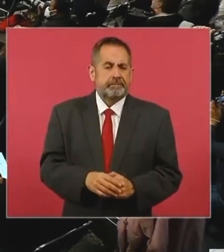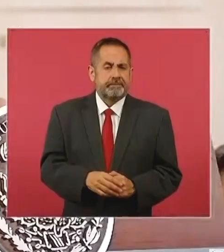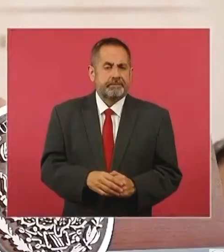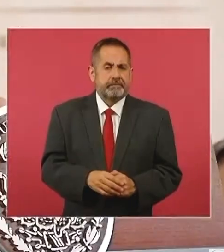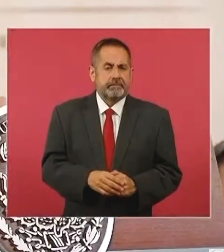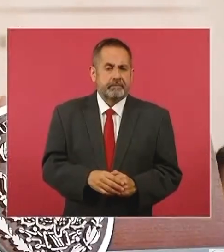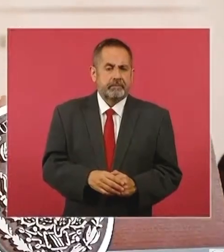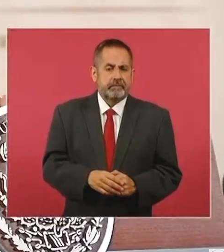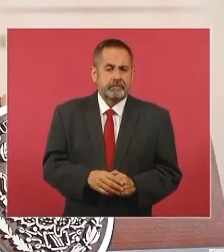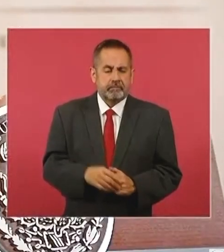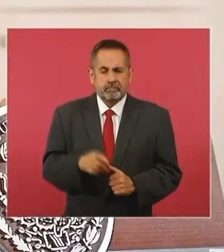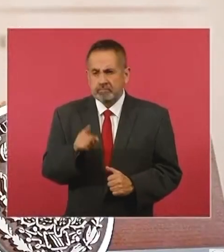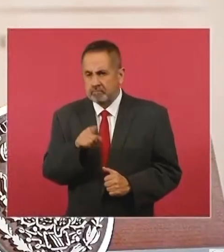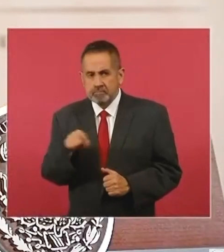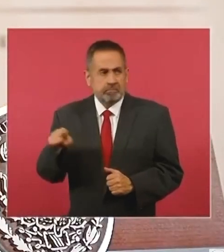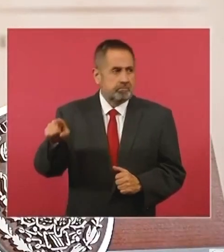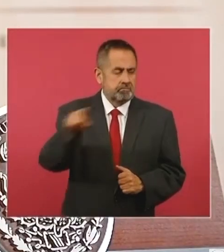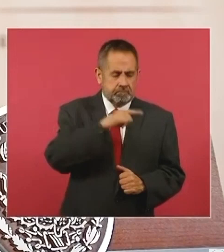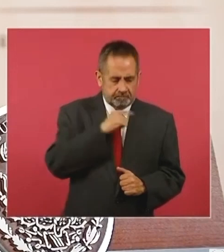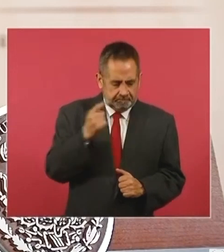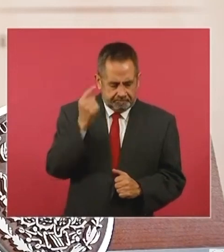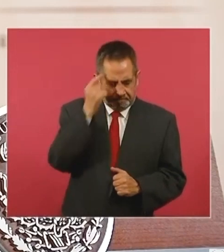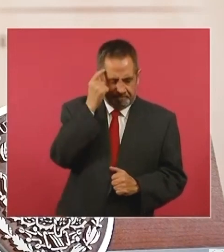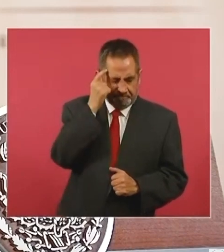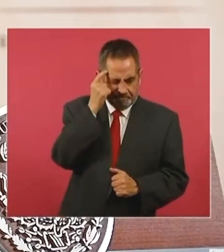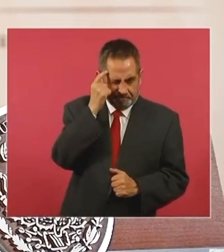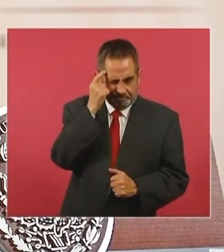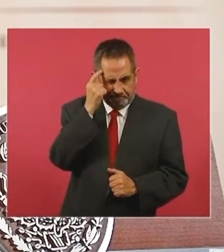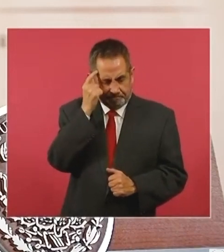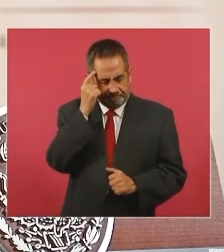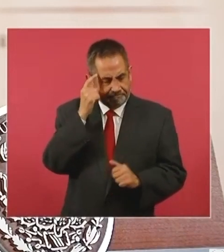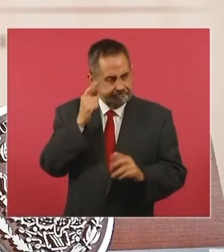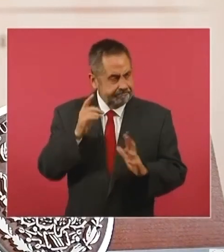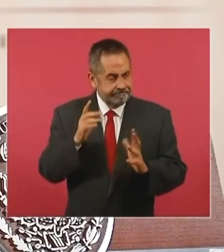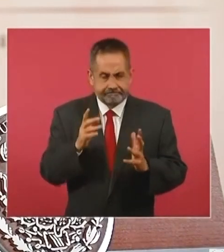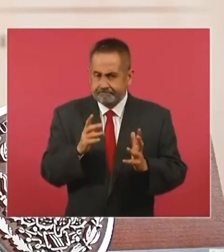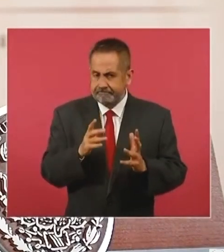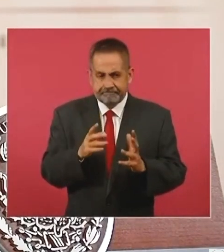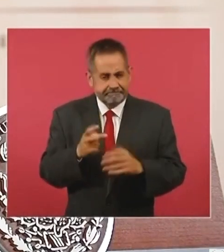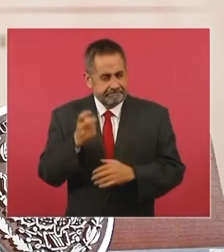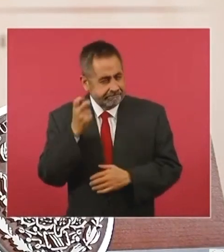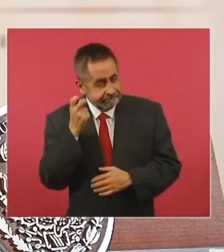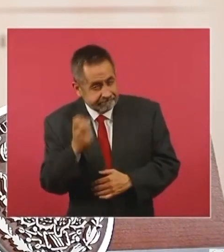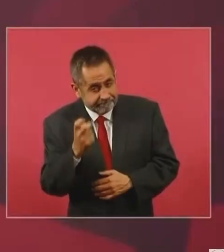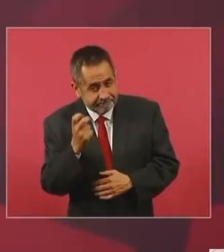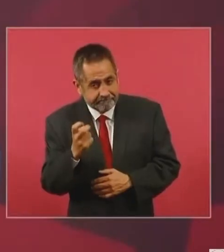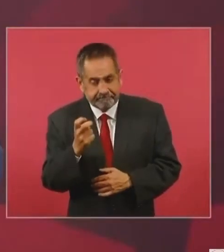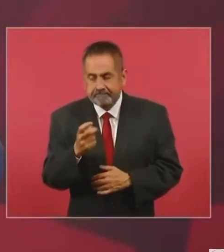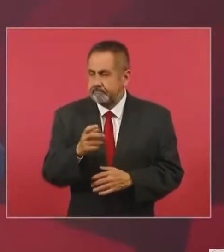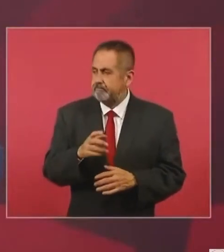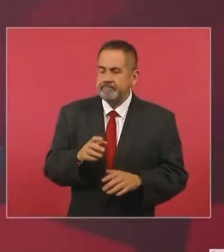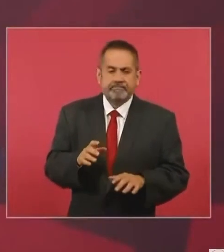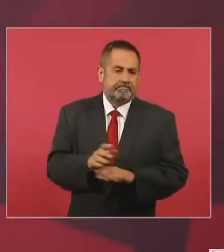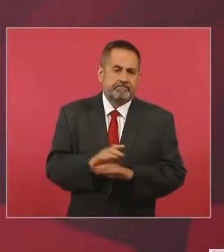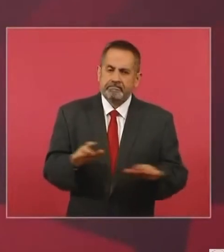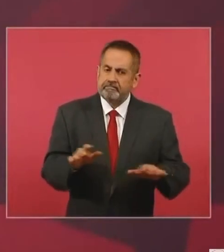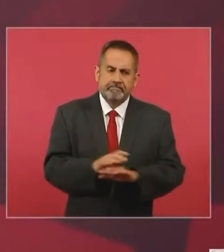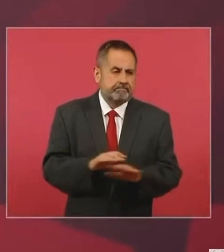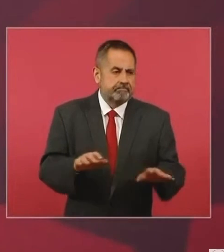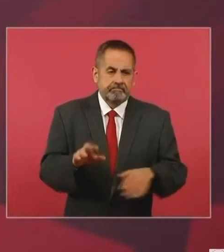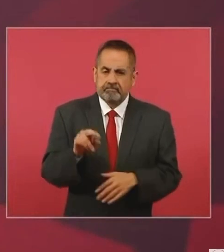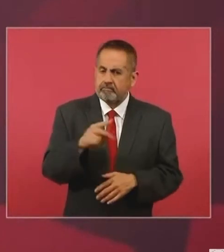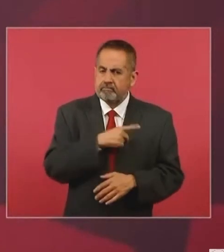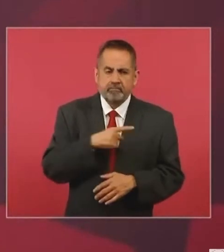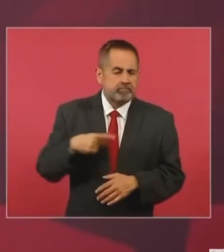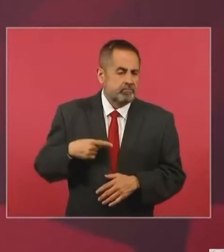que se haga conciencia de que estas cosas no deben